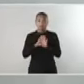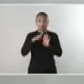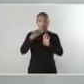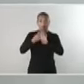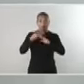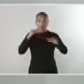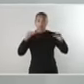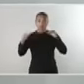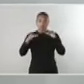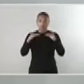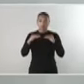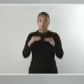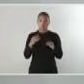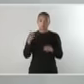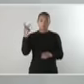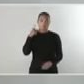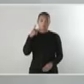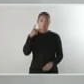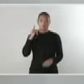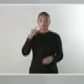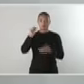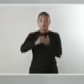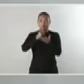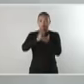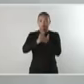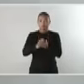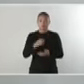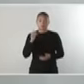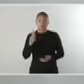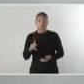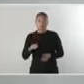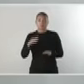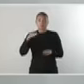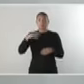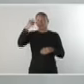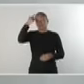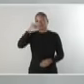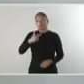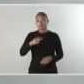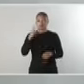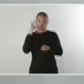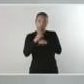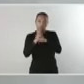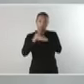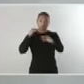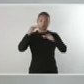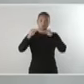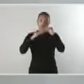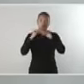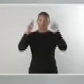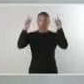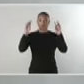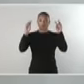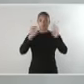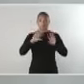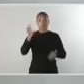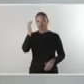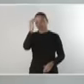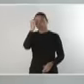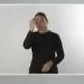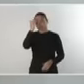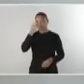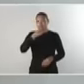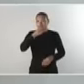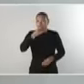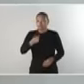política en el estado de Tamaulipas bueno esta noche el segundo debate la temática ya se los he